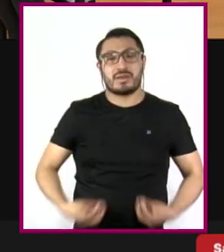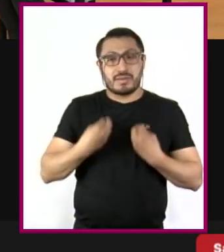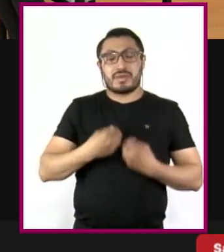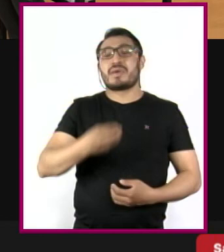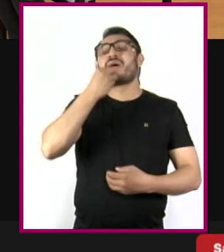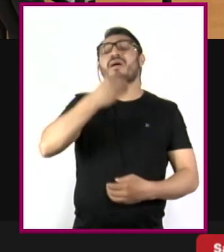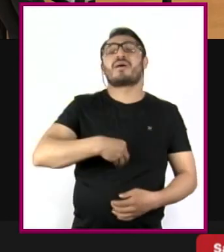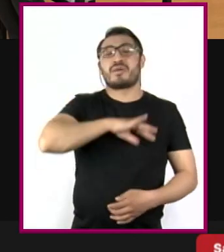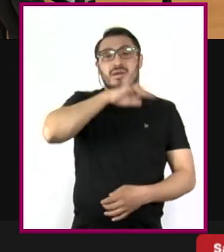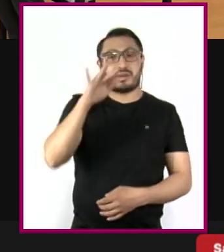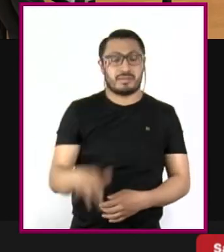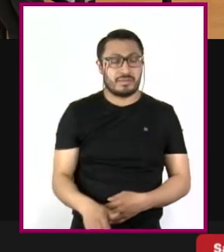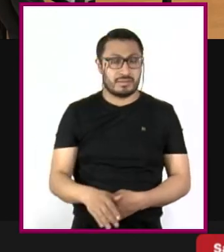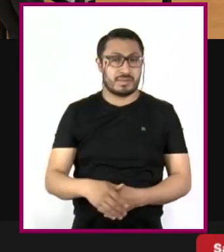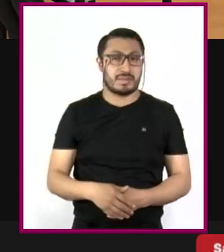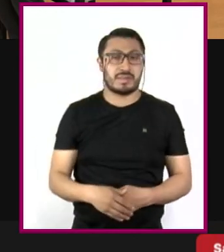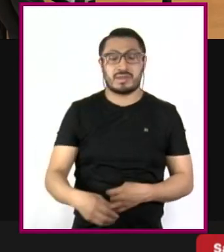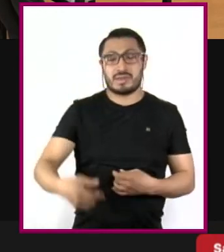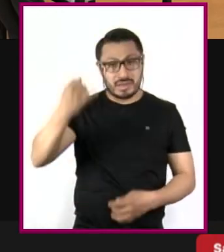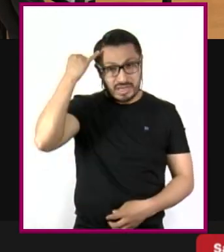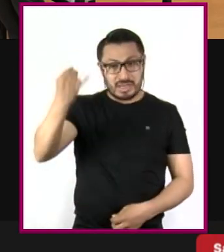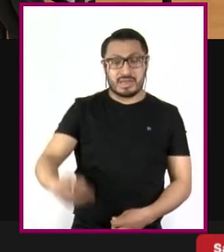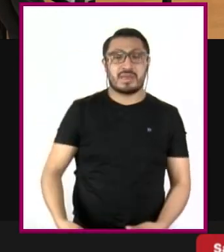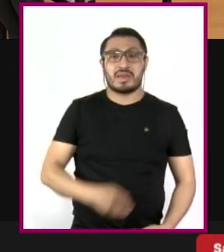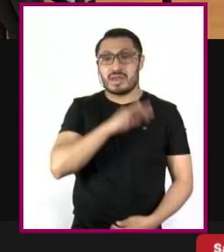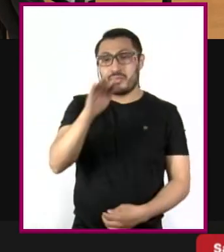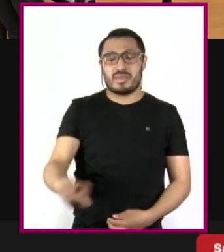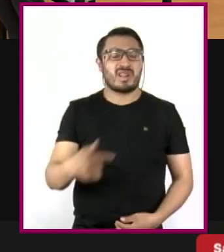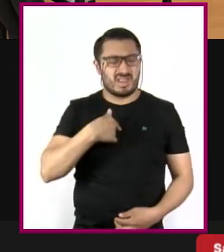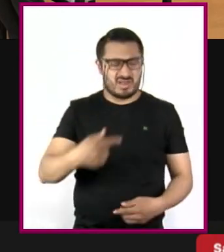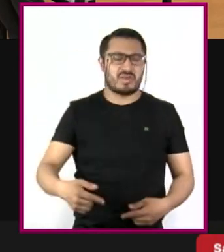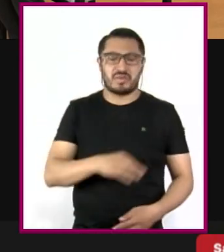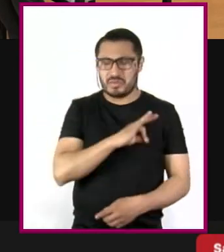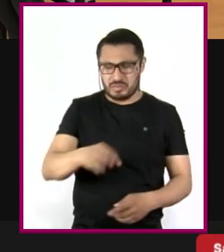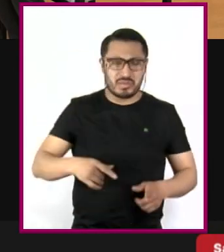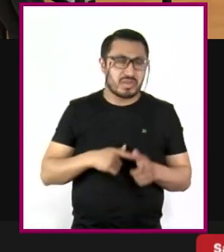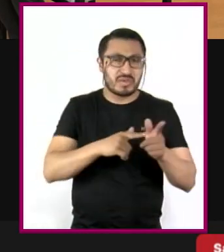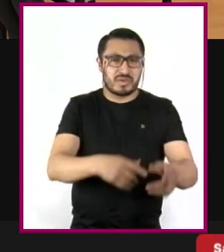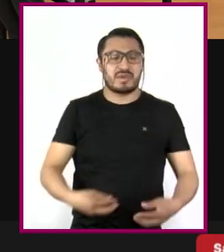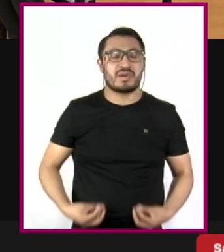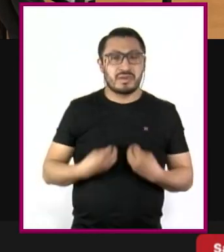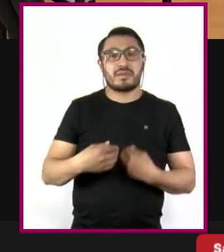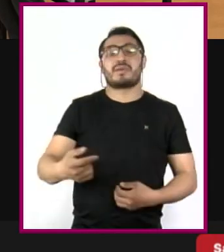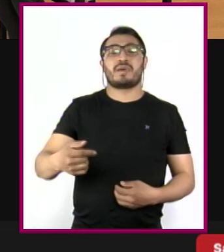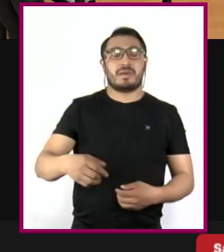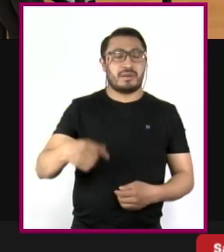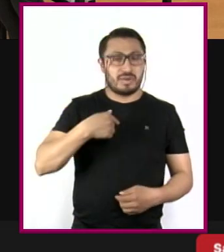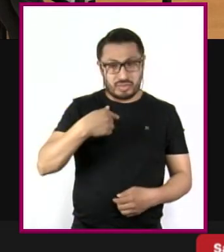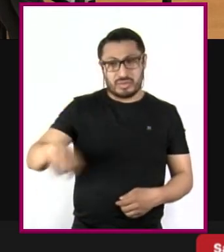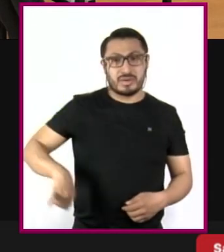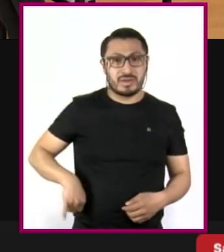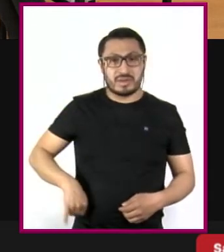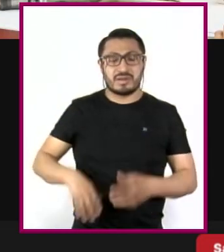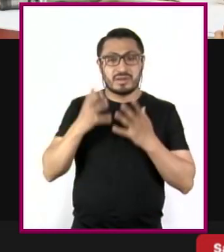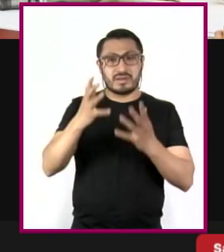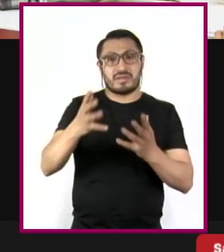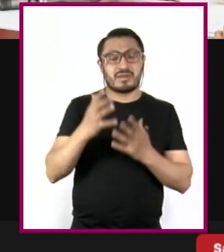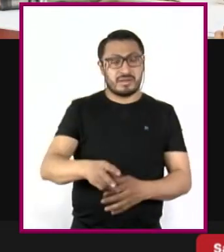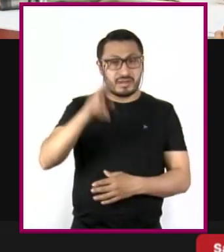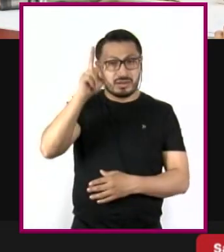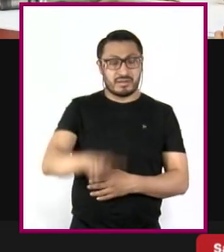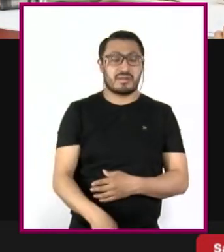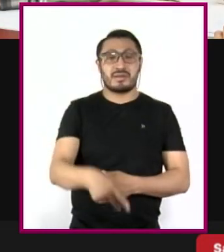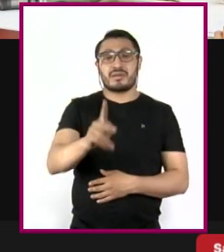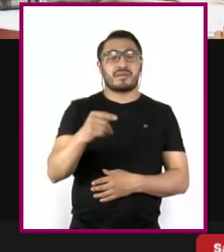muerte. La idea de sobrevivir a la muerte, siendo yo misma, llamó poderosamente mi atención y deseé que fuera verdad.